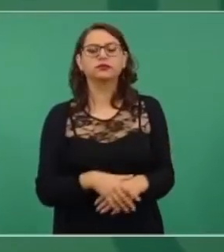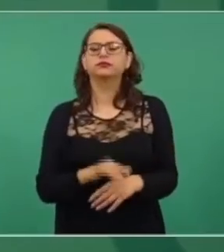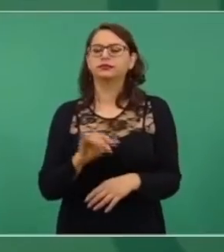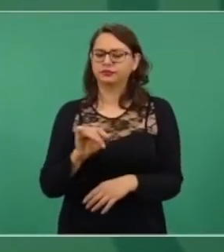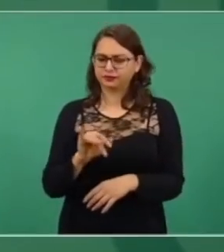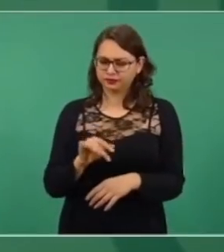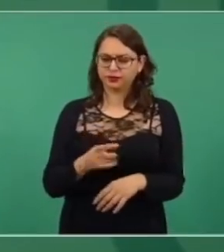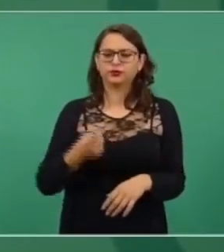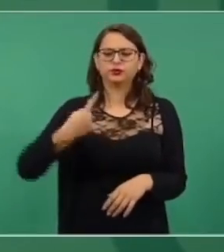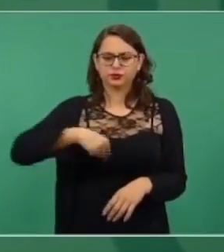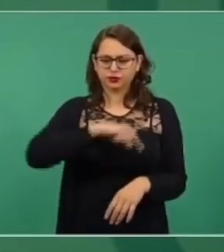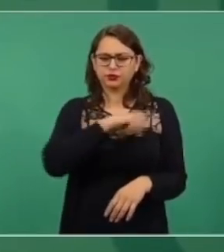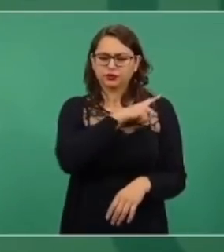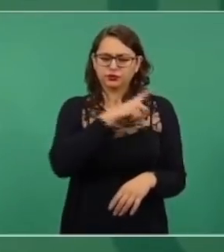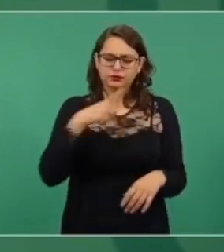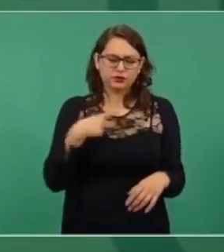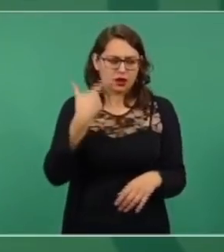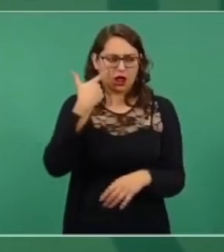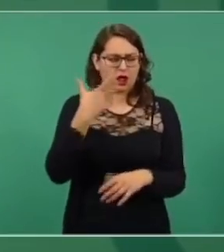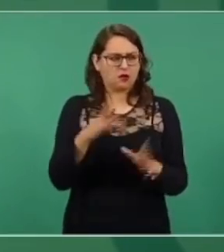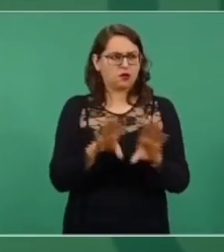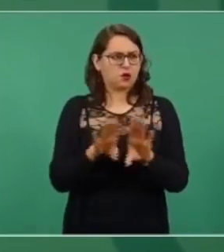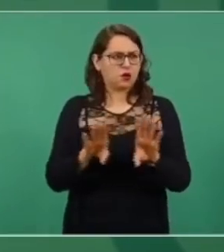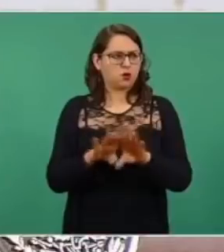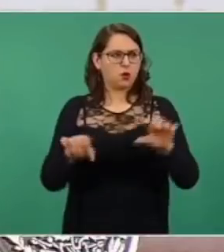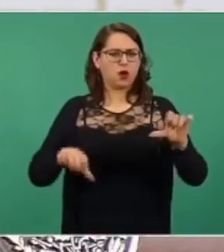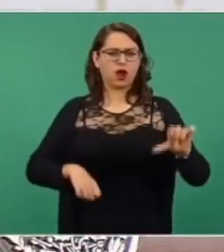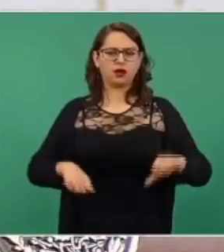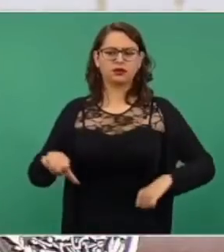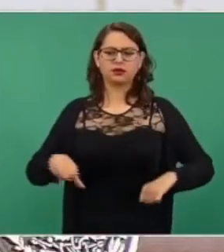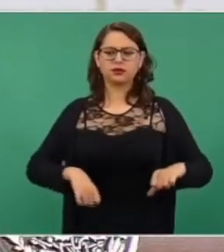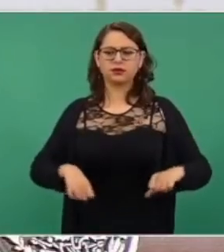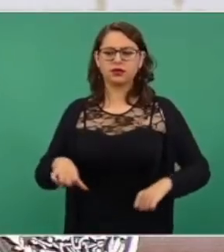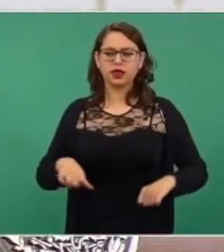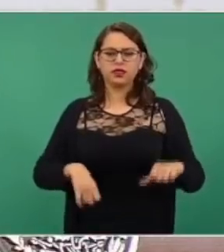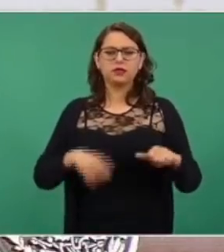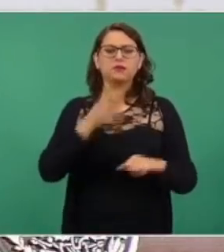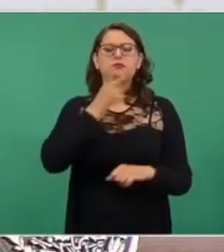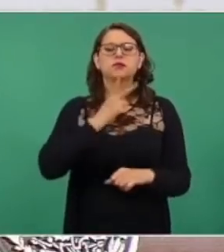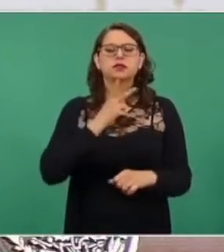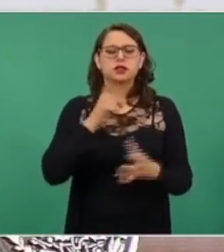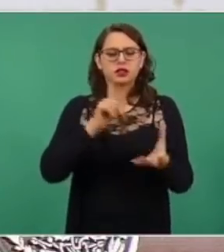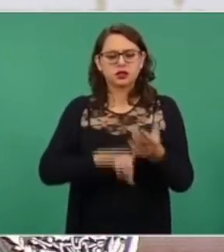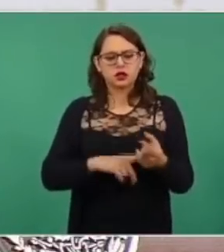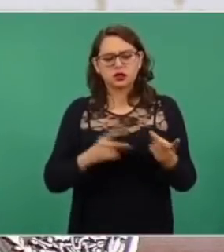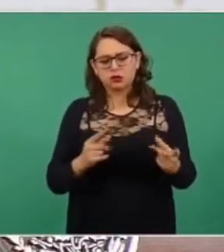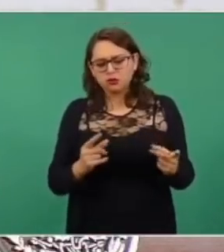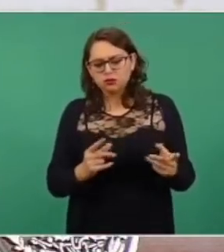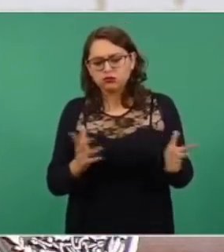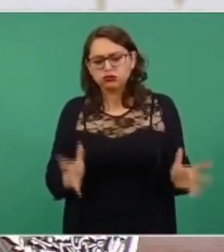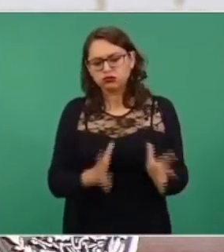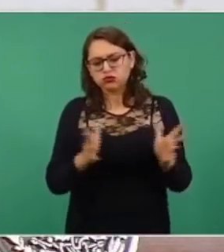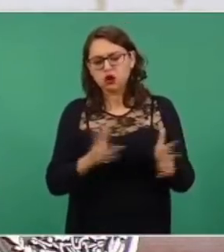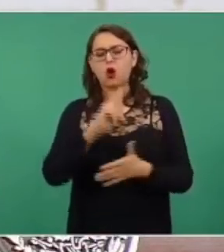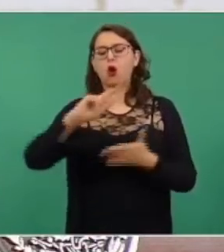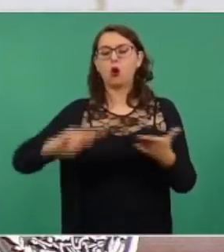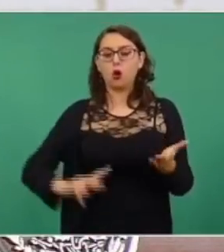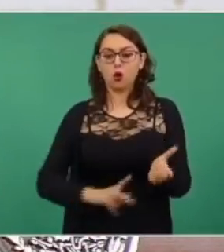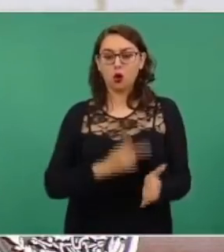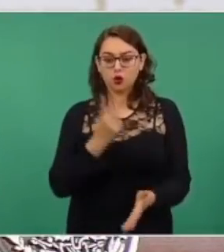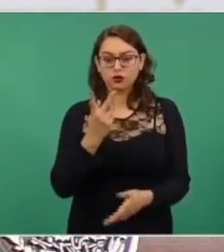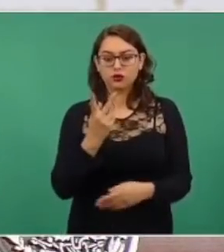qué actividades de petróleo se reactivan,